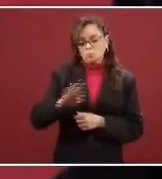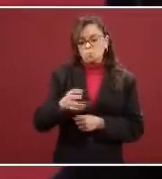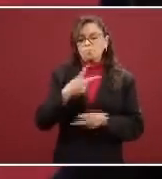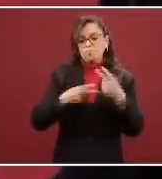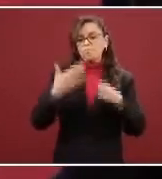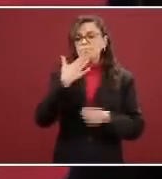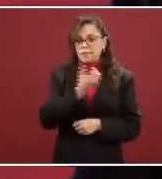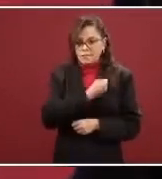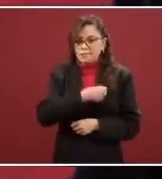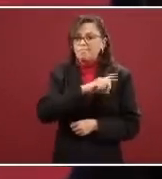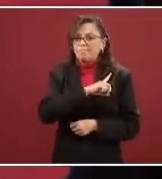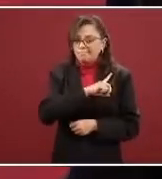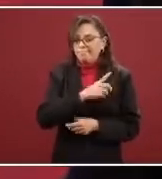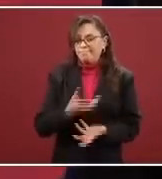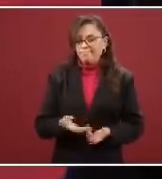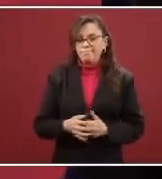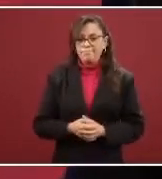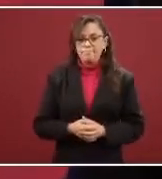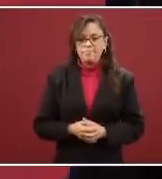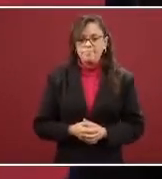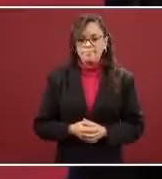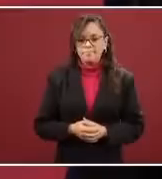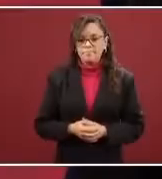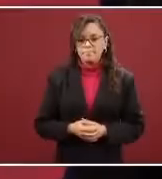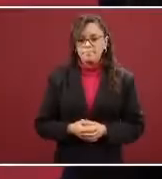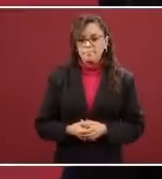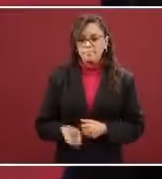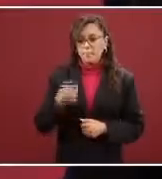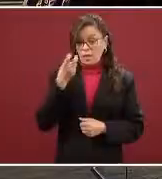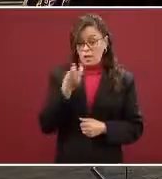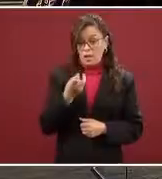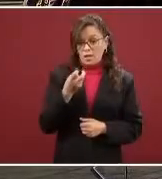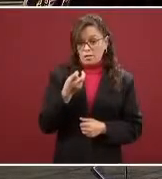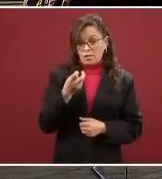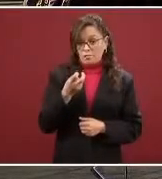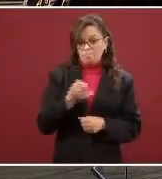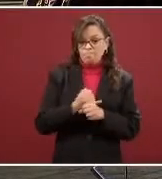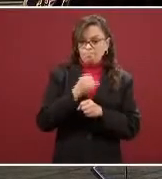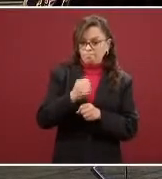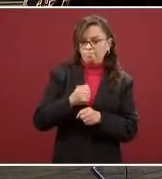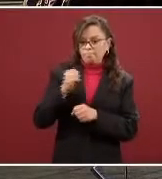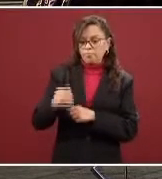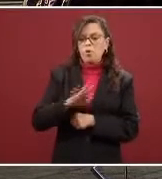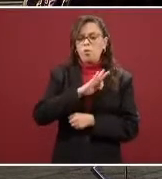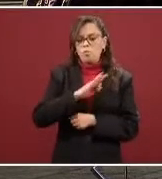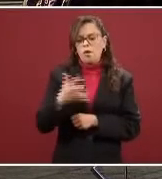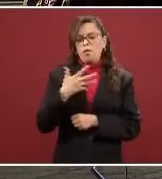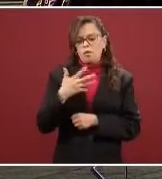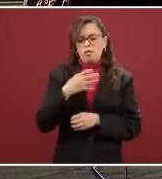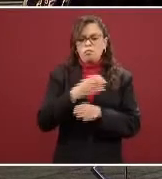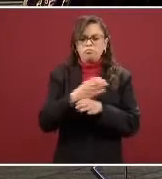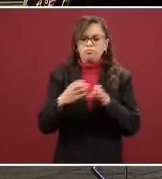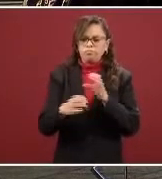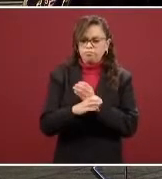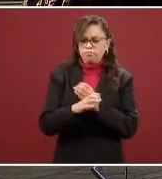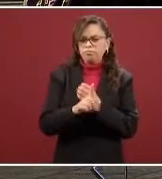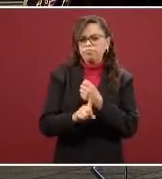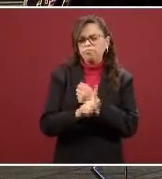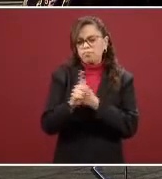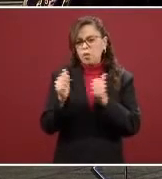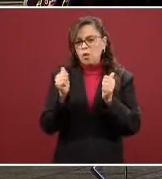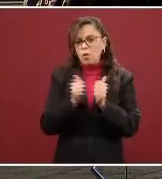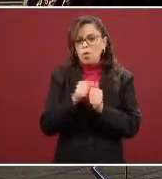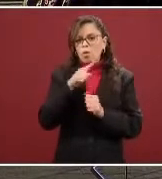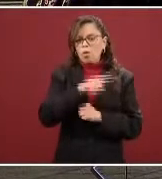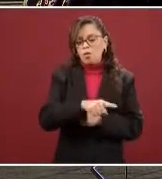Ahora, es decir, este distanciamiento puede tener algunos efectos sobre nuestra salud física y sobre nuestra salud